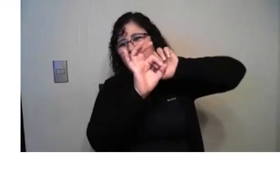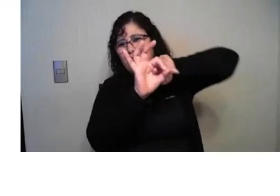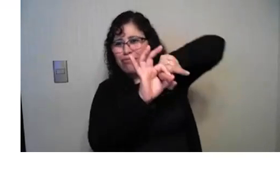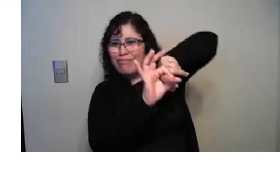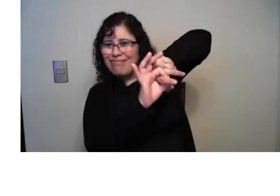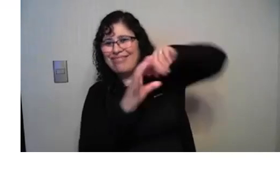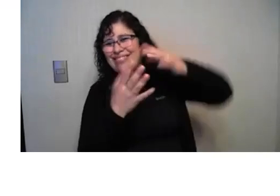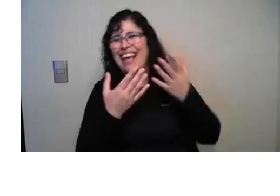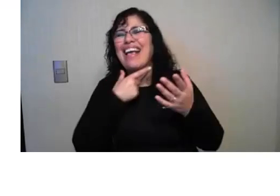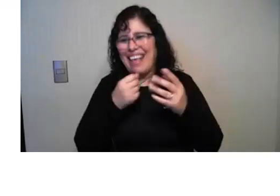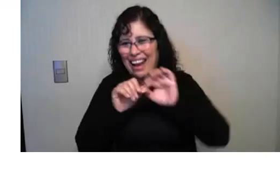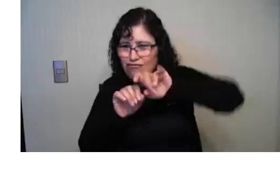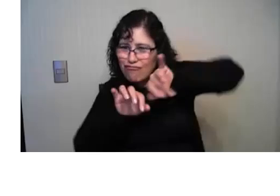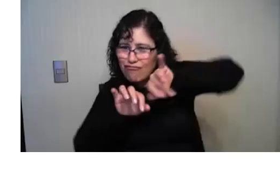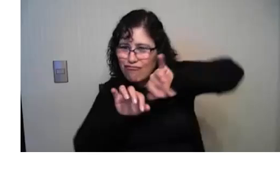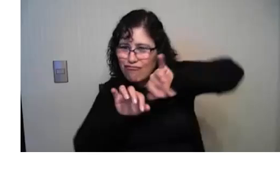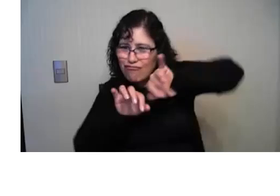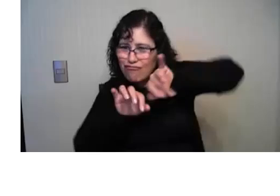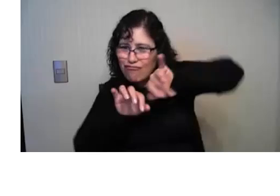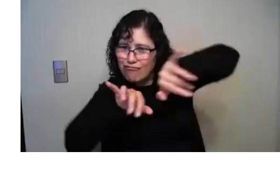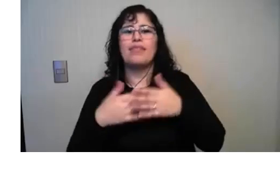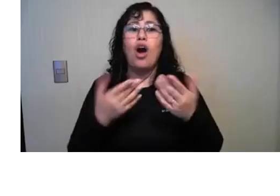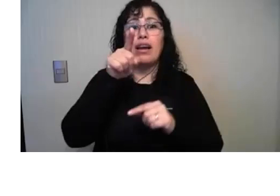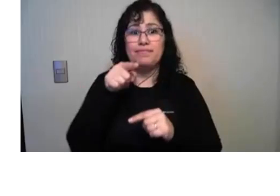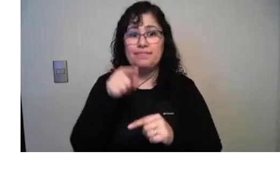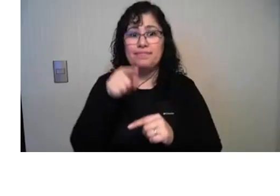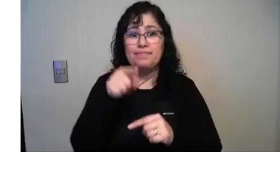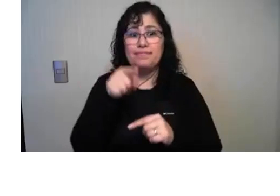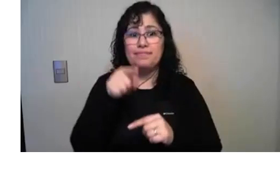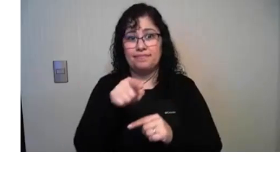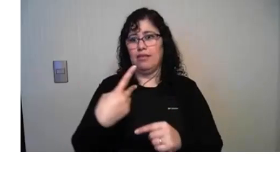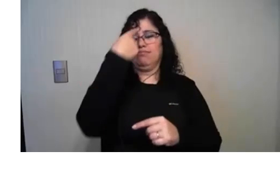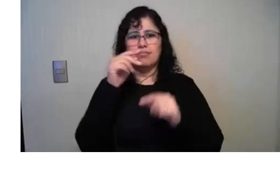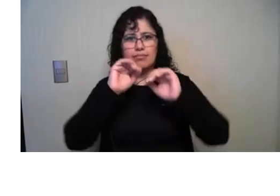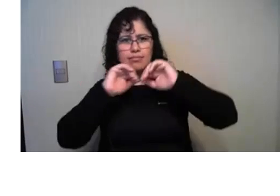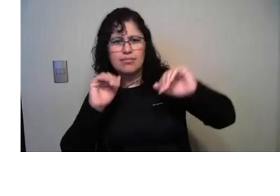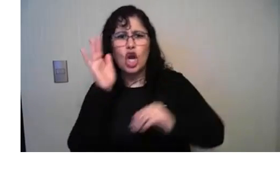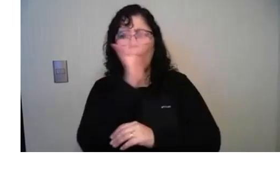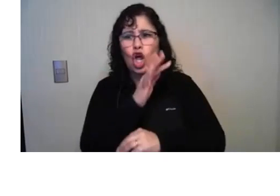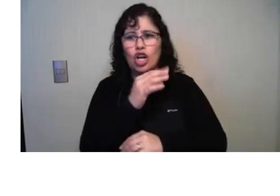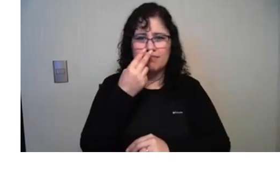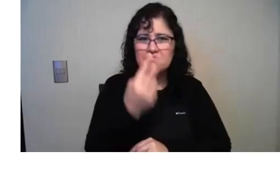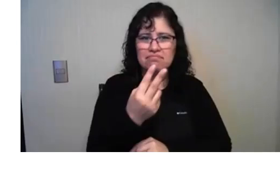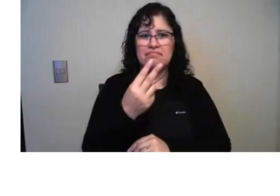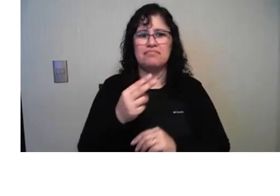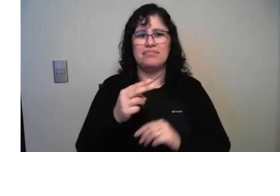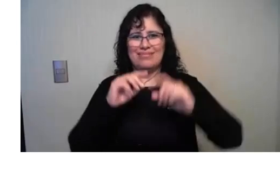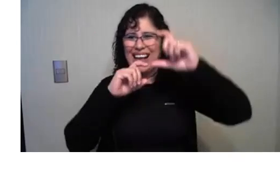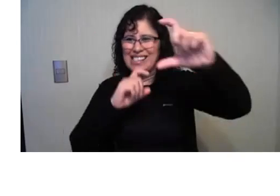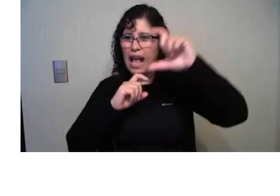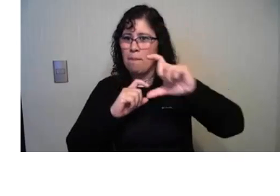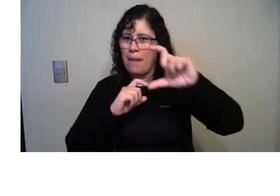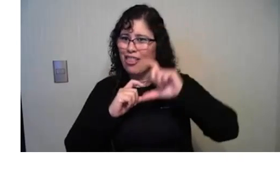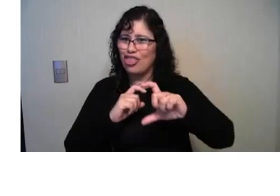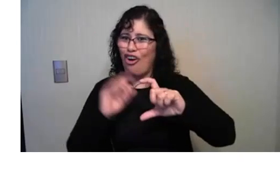Si en este esquema de una vista sagital podemos ver en colores todo lo que es la médula espinal, en